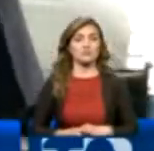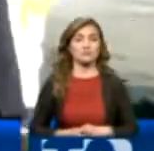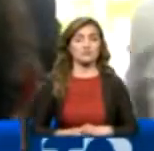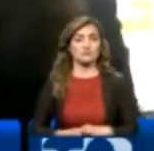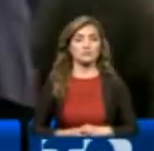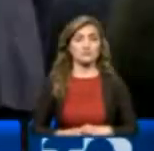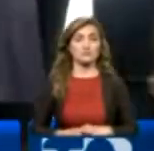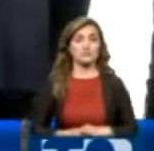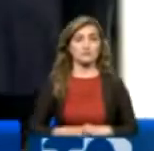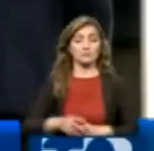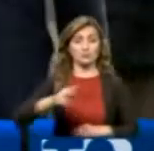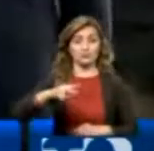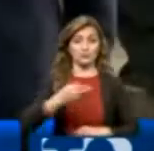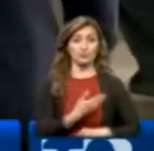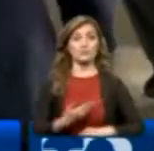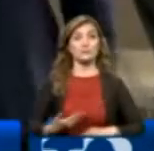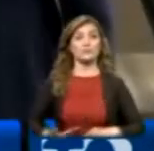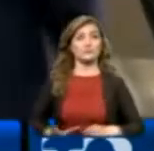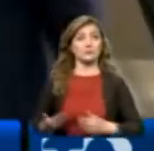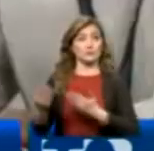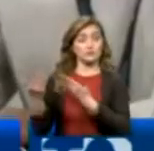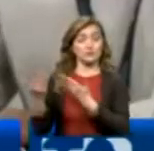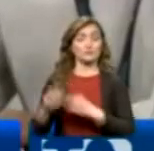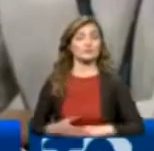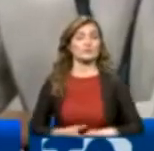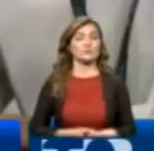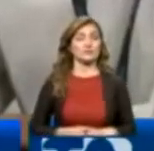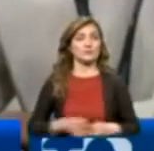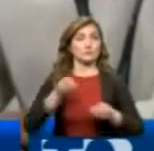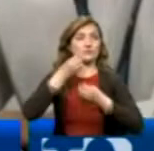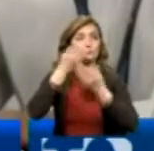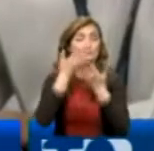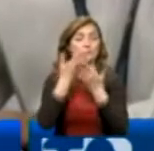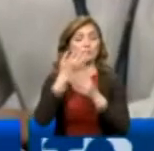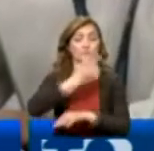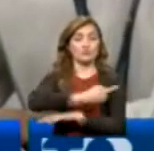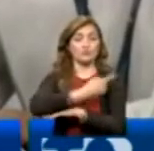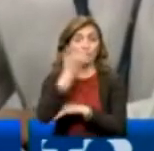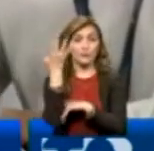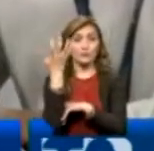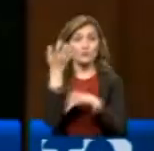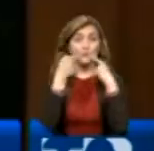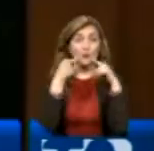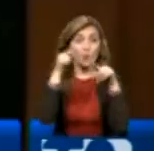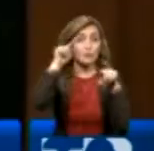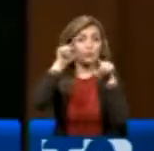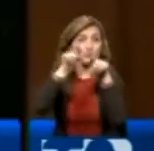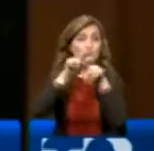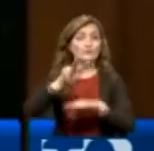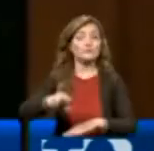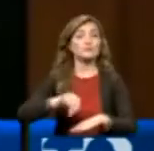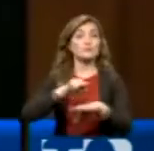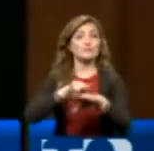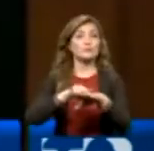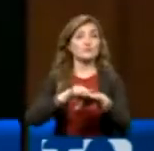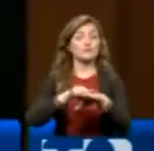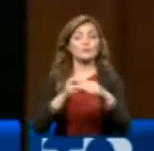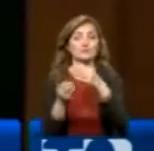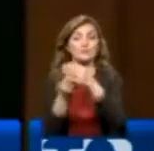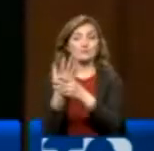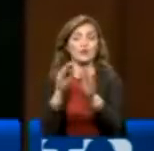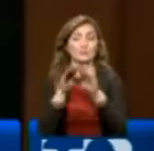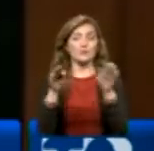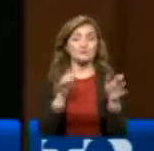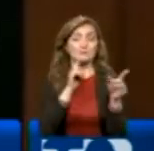el vicepresidente otros sonnenholzner dio a conocer que en 15 días se lanzará el acuerdo nacional donde se crearán mesas